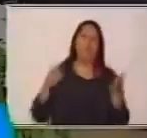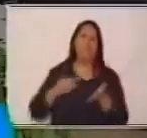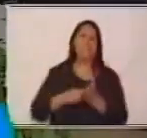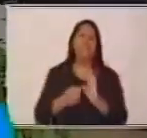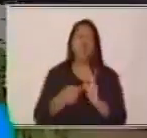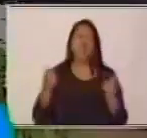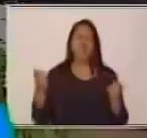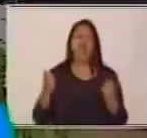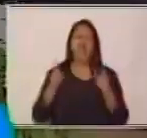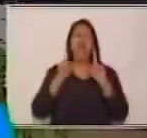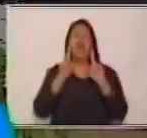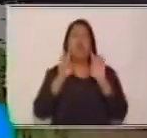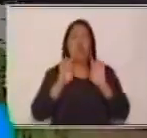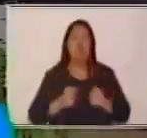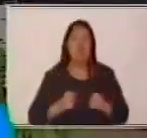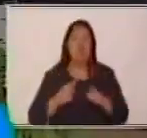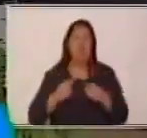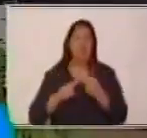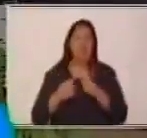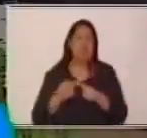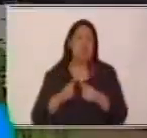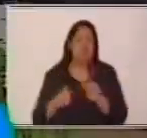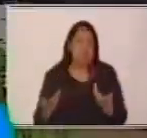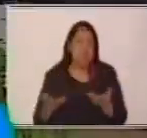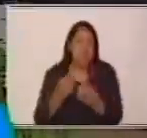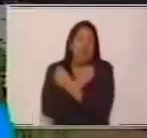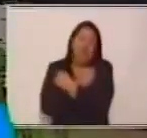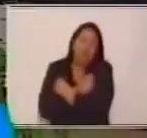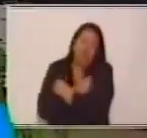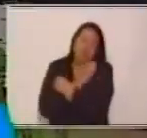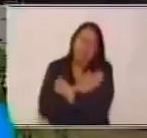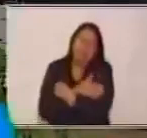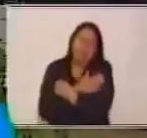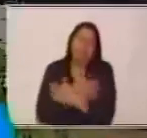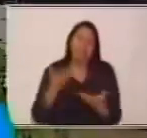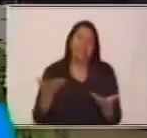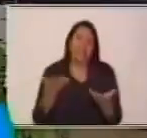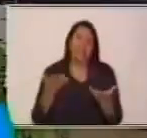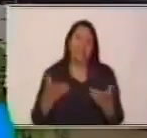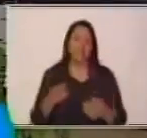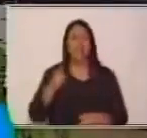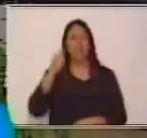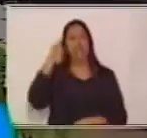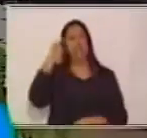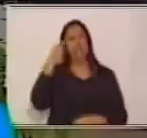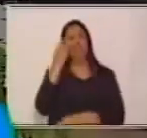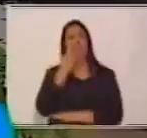persona cálida, amigable. ¿Qué se te ocurre con pluma?